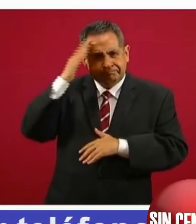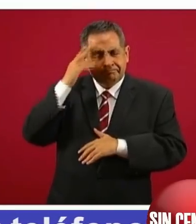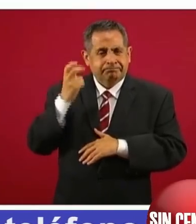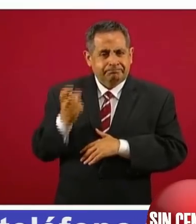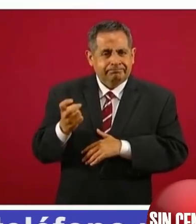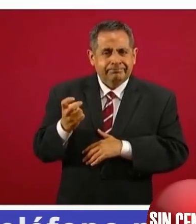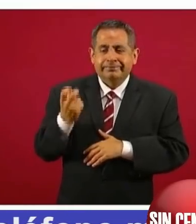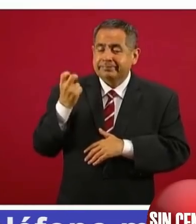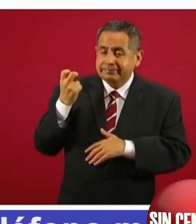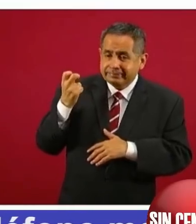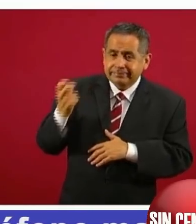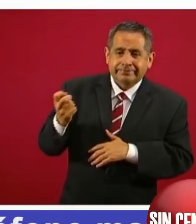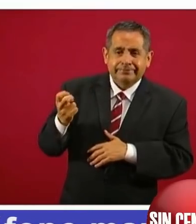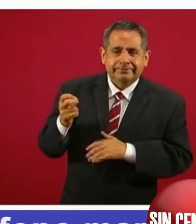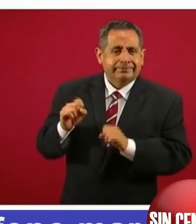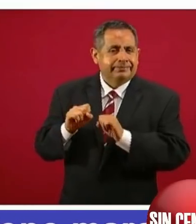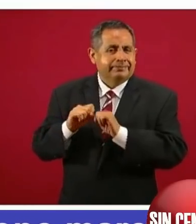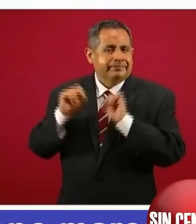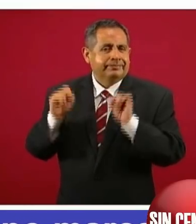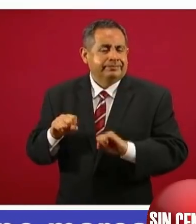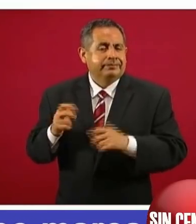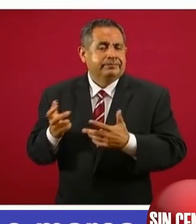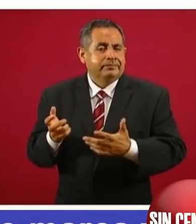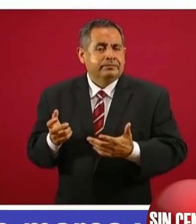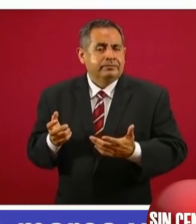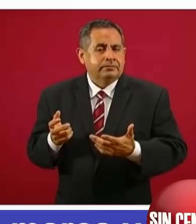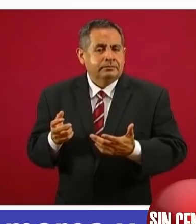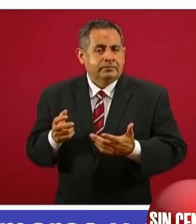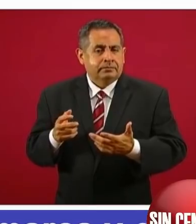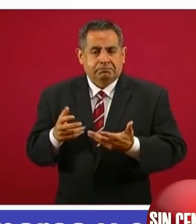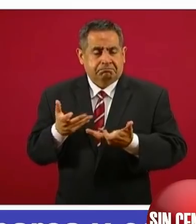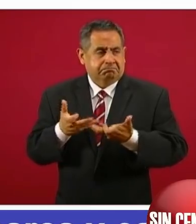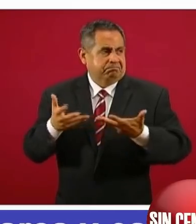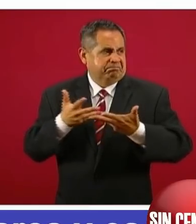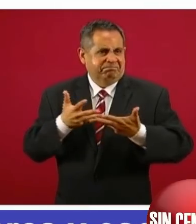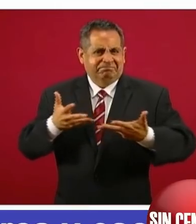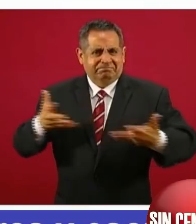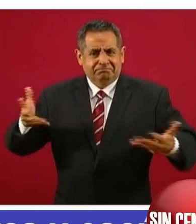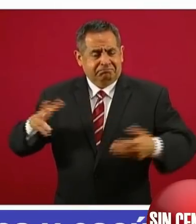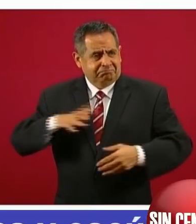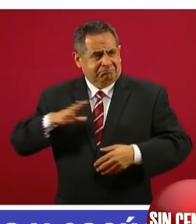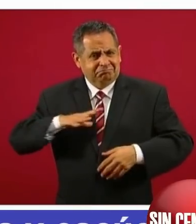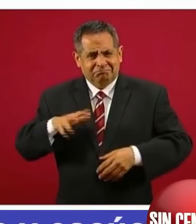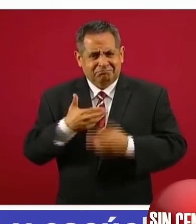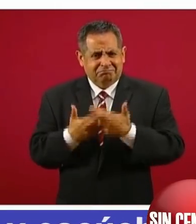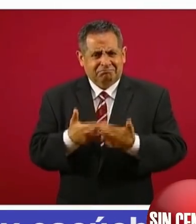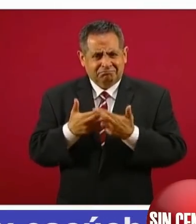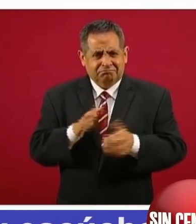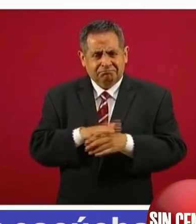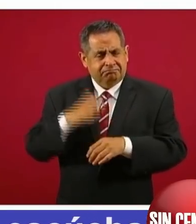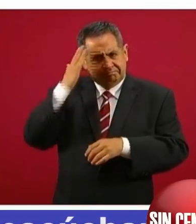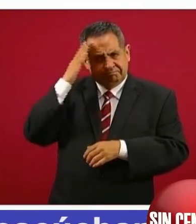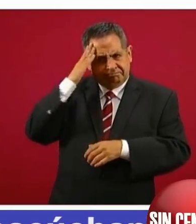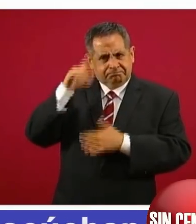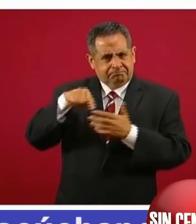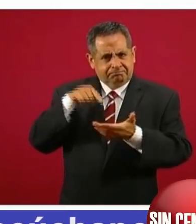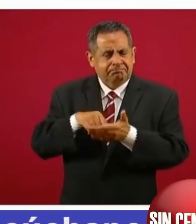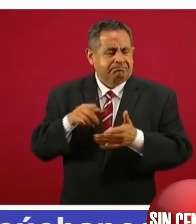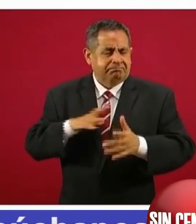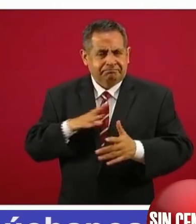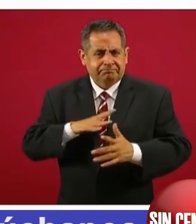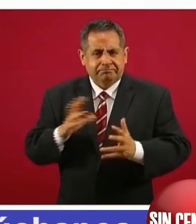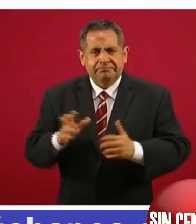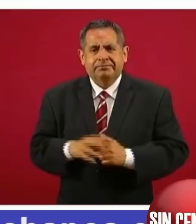el sistema. Es una zona amplia, vasta, central. Y